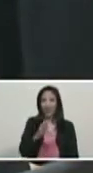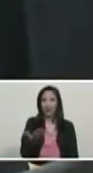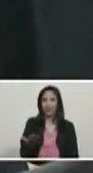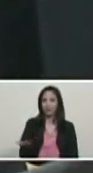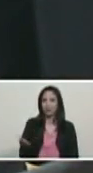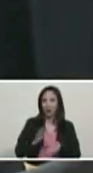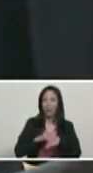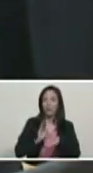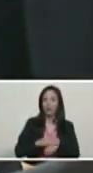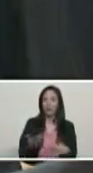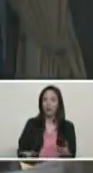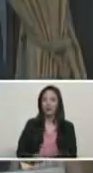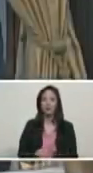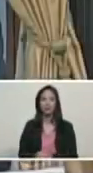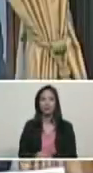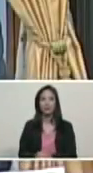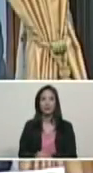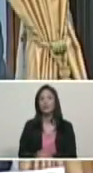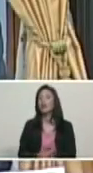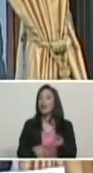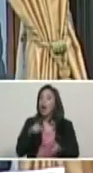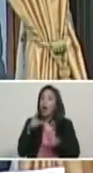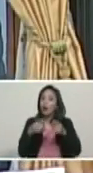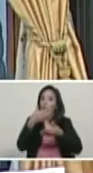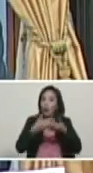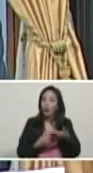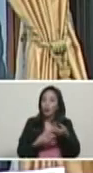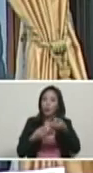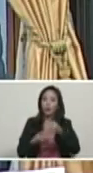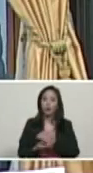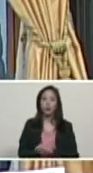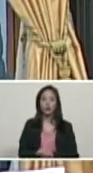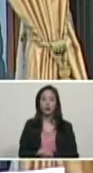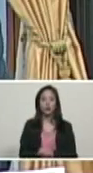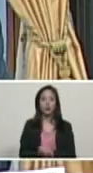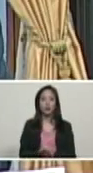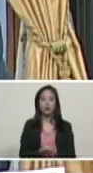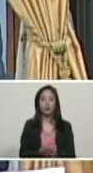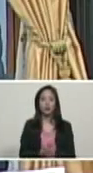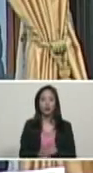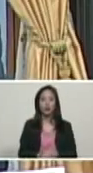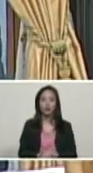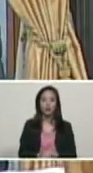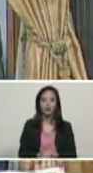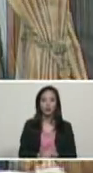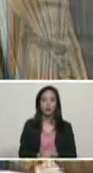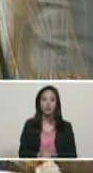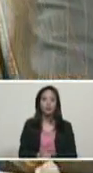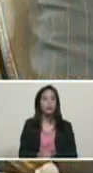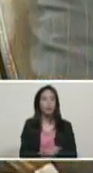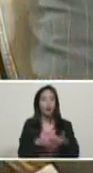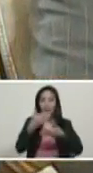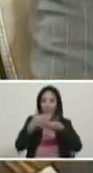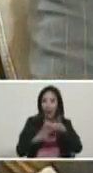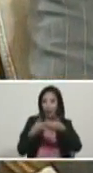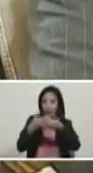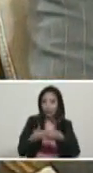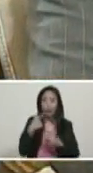Ahora, como me han llegado algunas cartas, ¿verdad, Silvia? Yo tengo